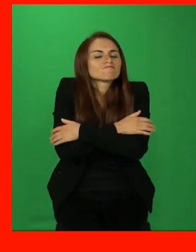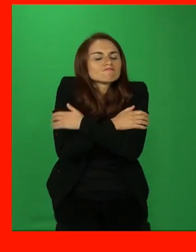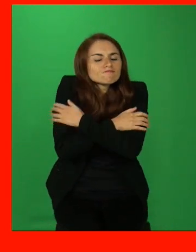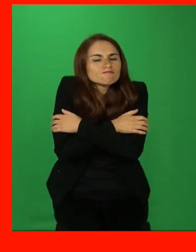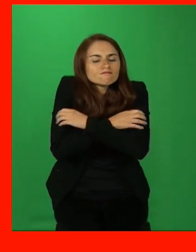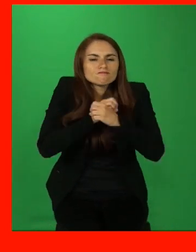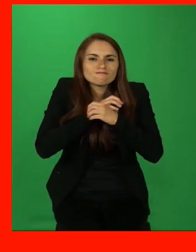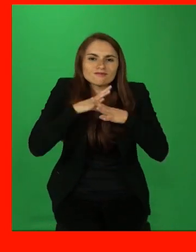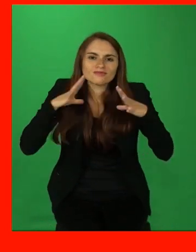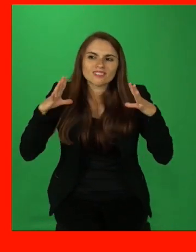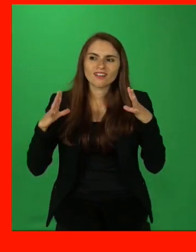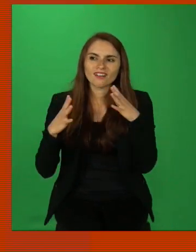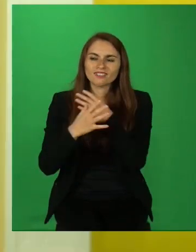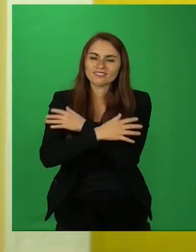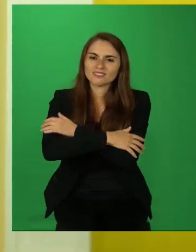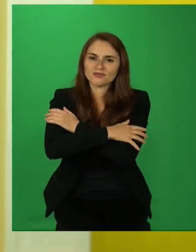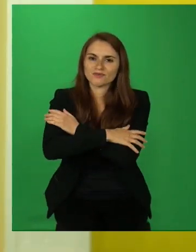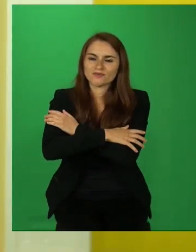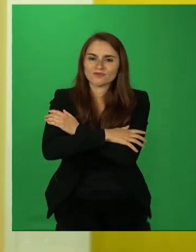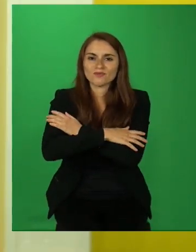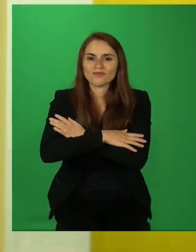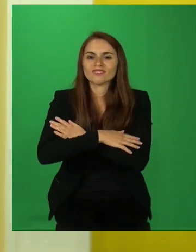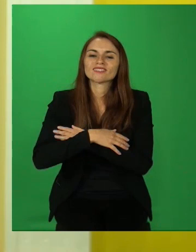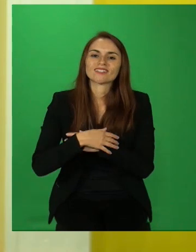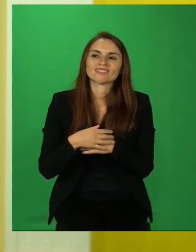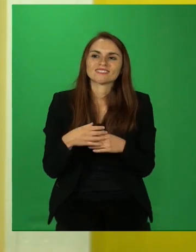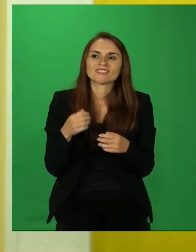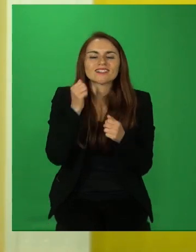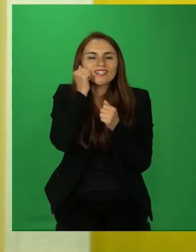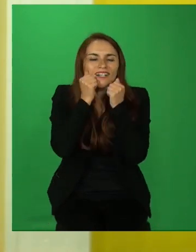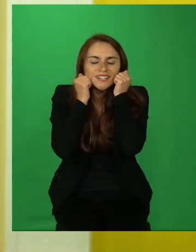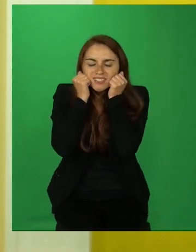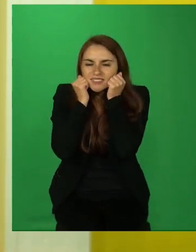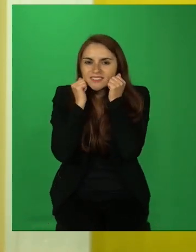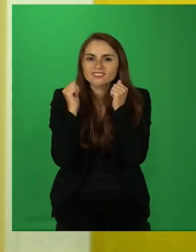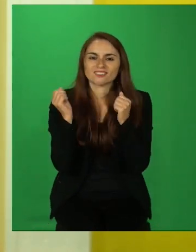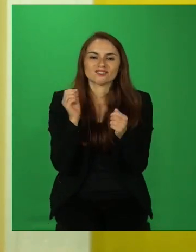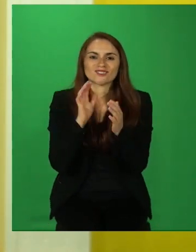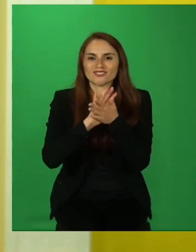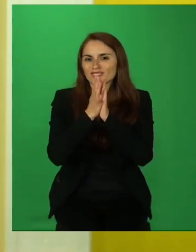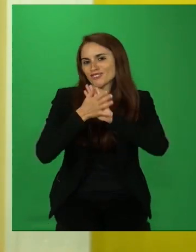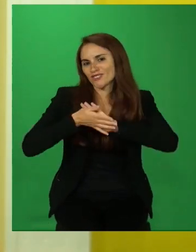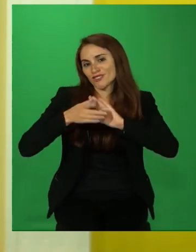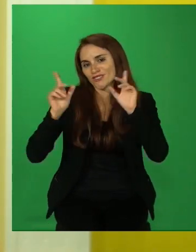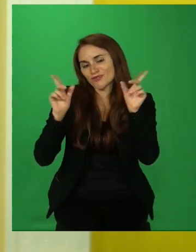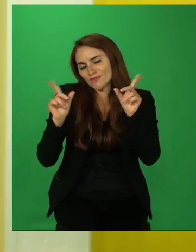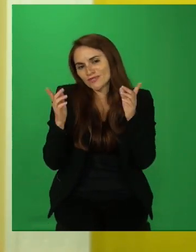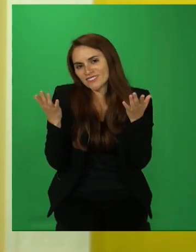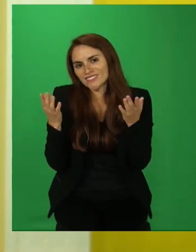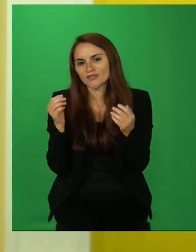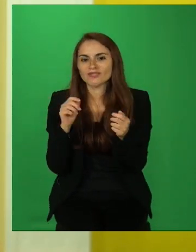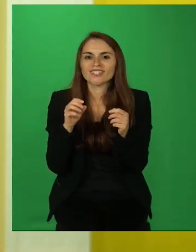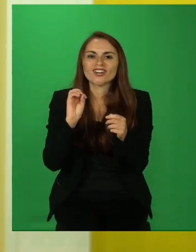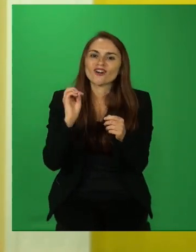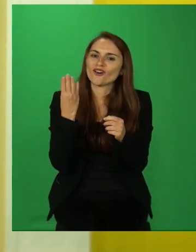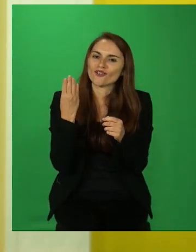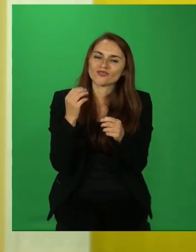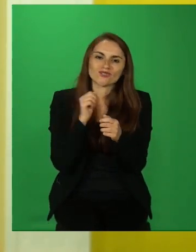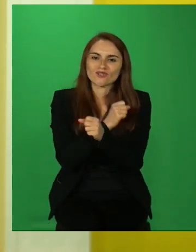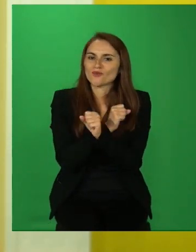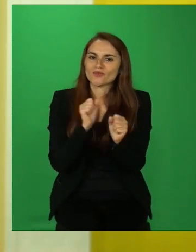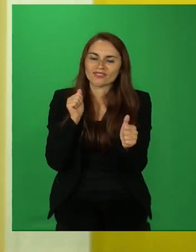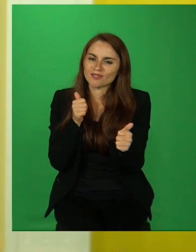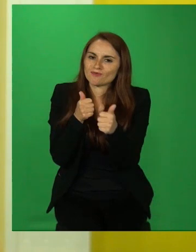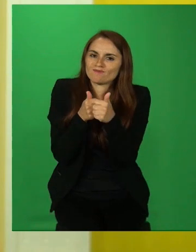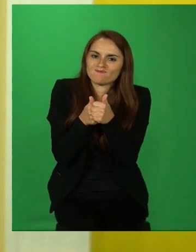gigante un abrazo virtual cariños virtuales todo abierto a la hora porque obviamente tenemos que